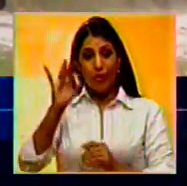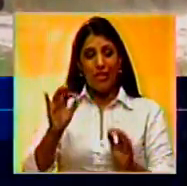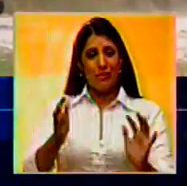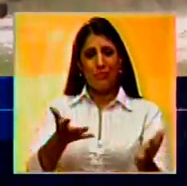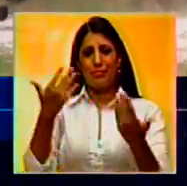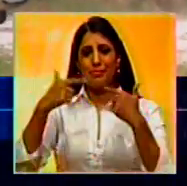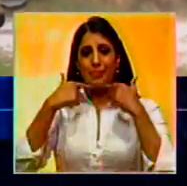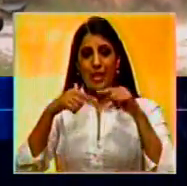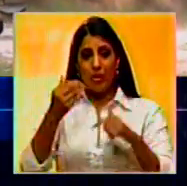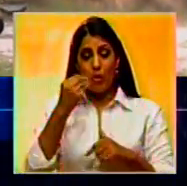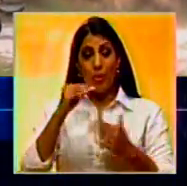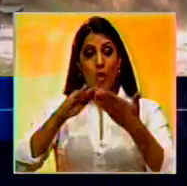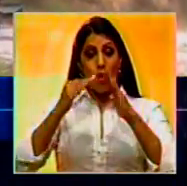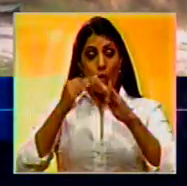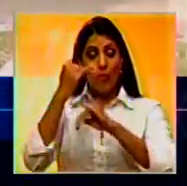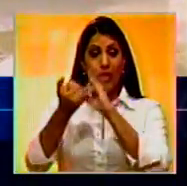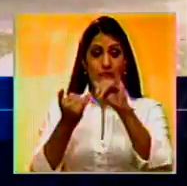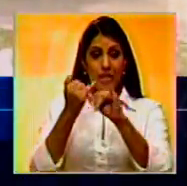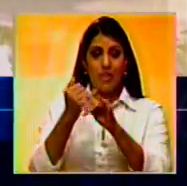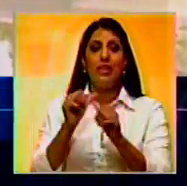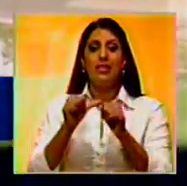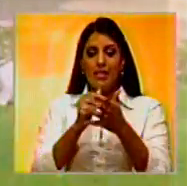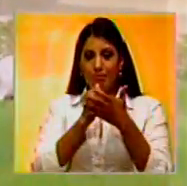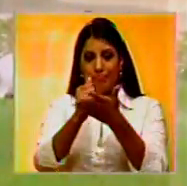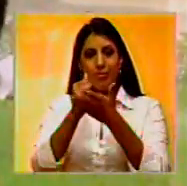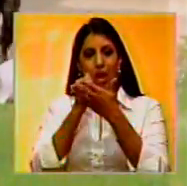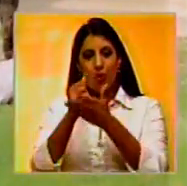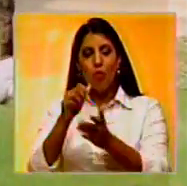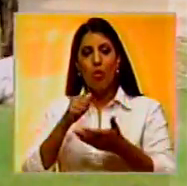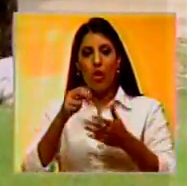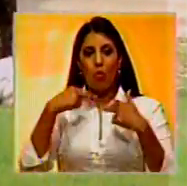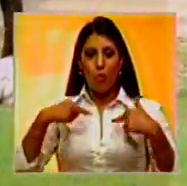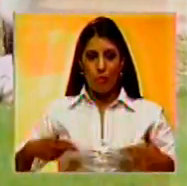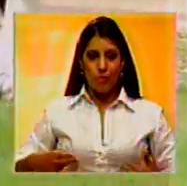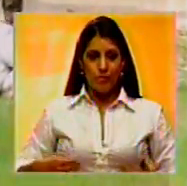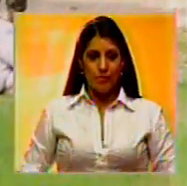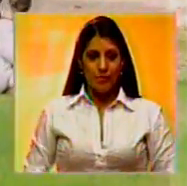arrasados la comunidad internacional continúa el envío de la ayuda humanitaria